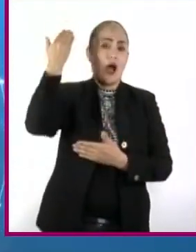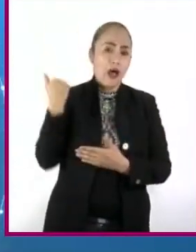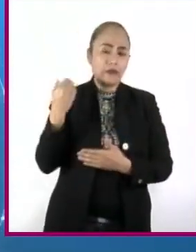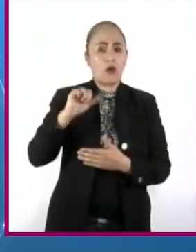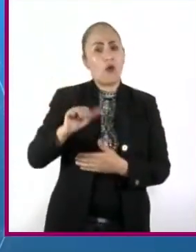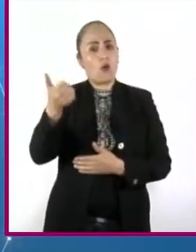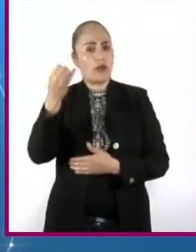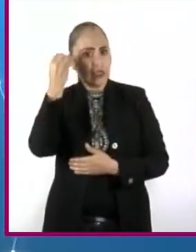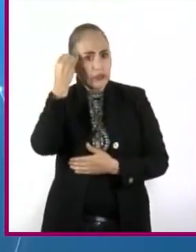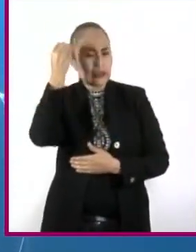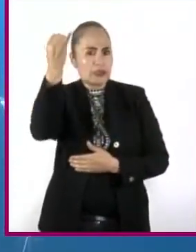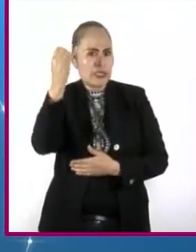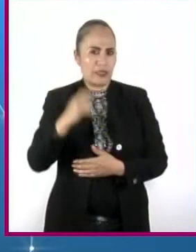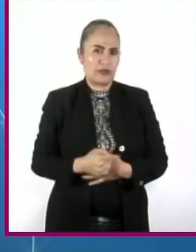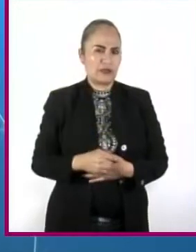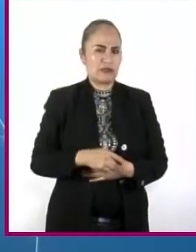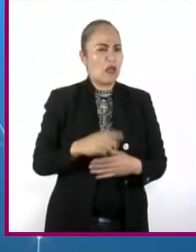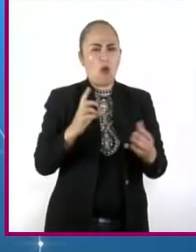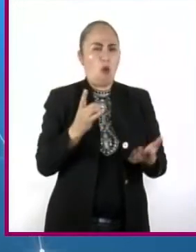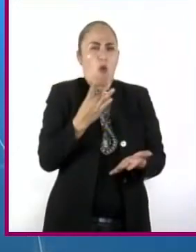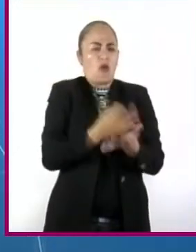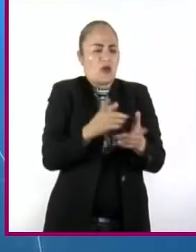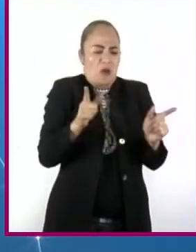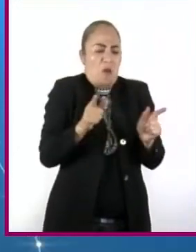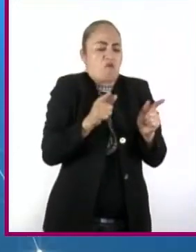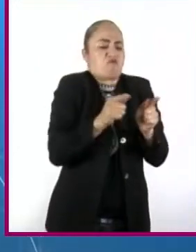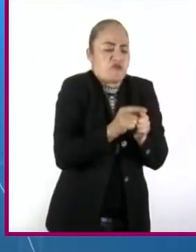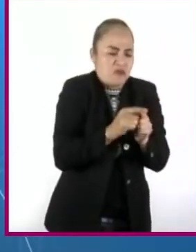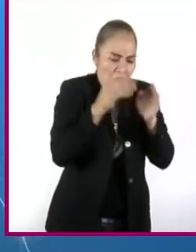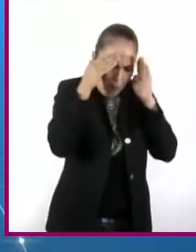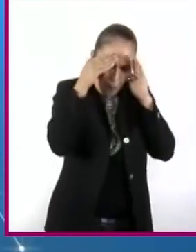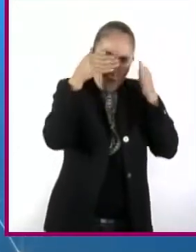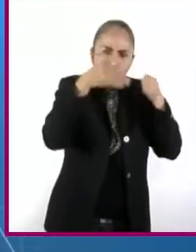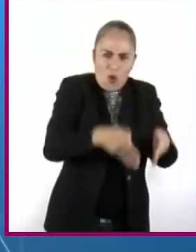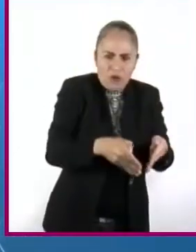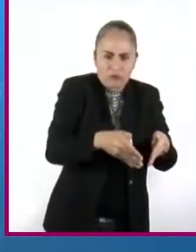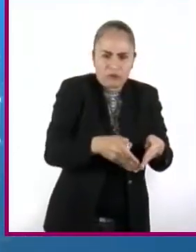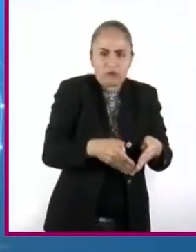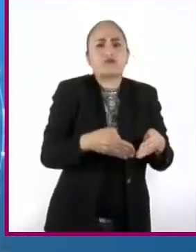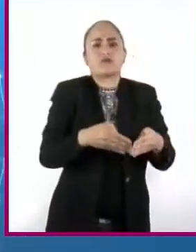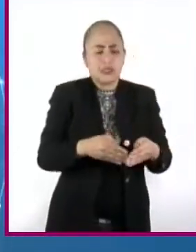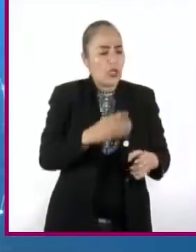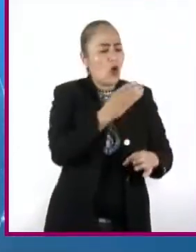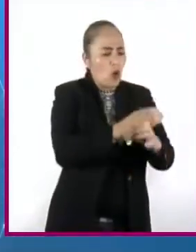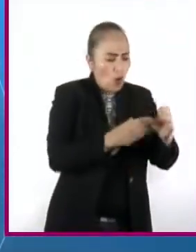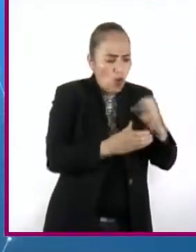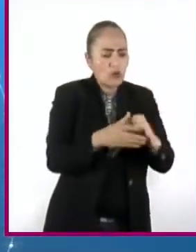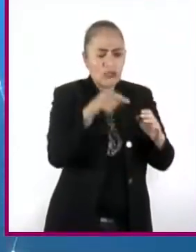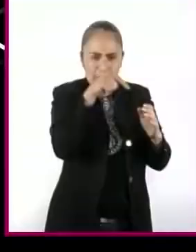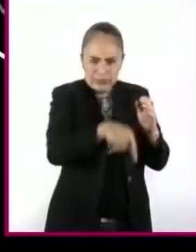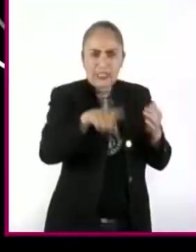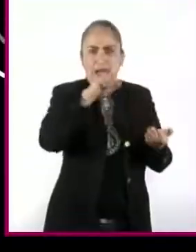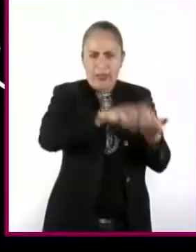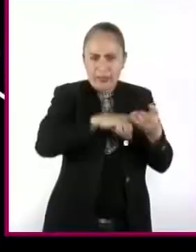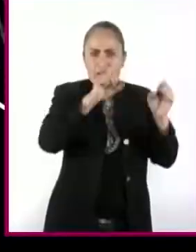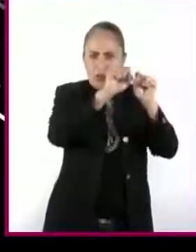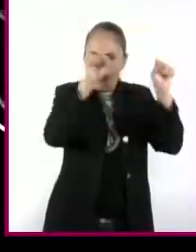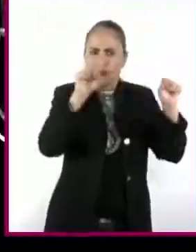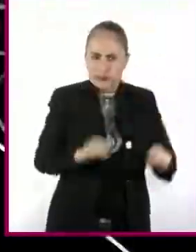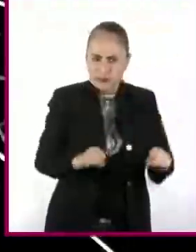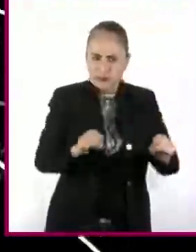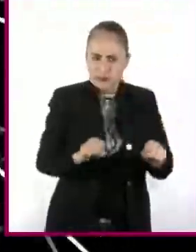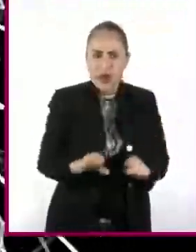perspectivas como las analítico-reduccionistas, en donde se da por hecho que al conocer los elementos de un sistema se pueden